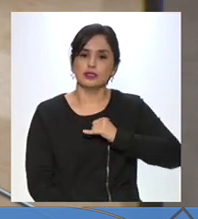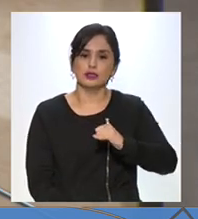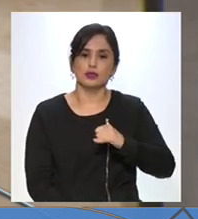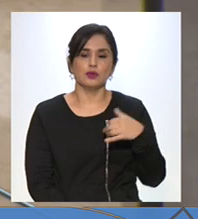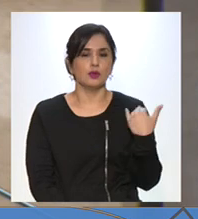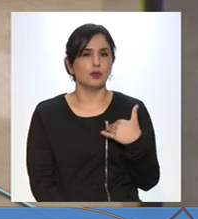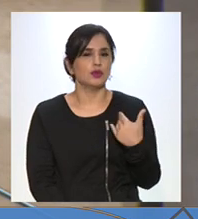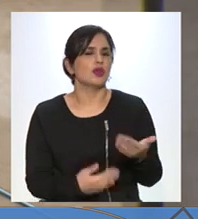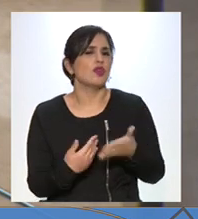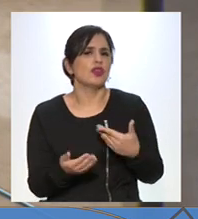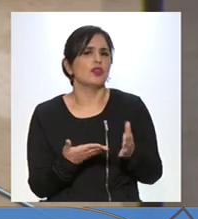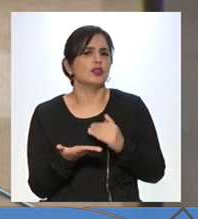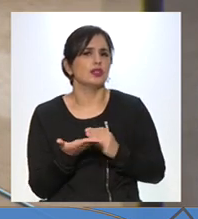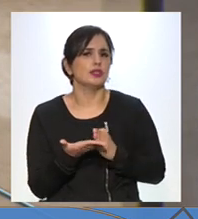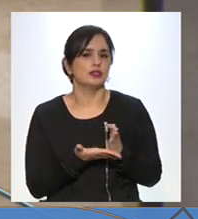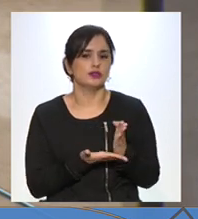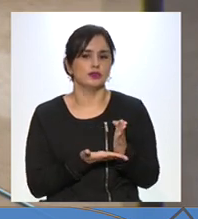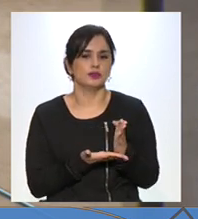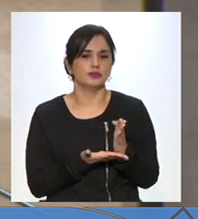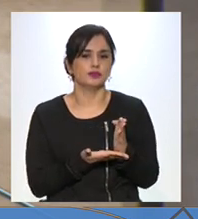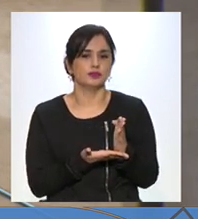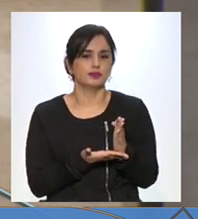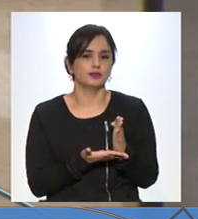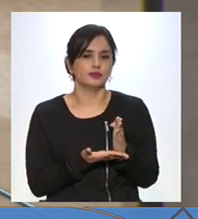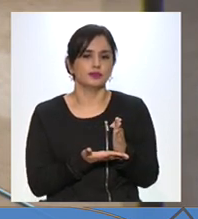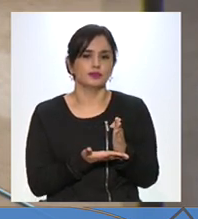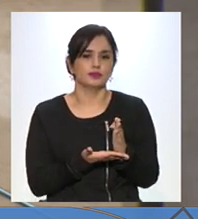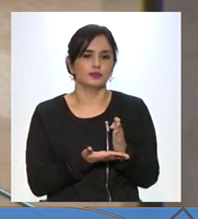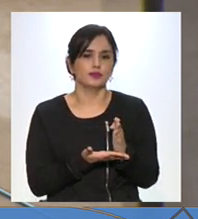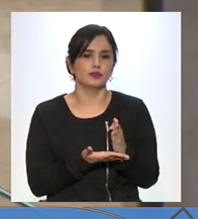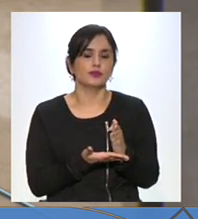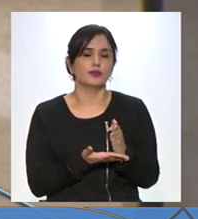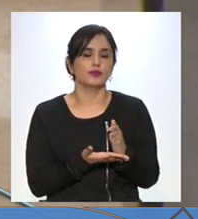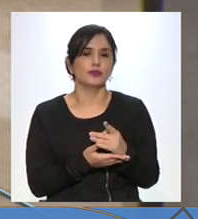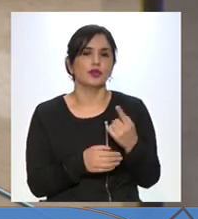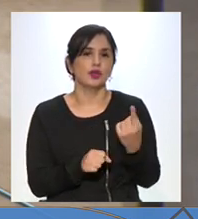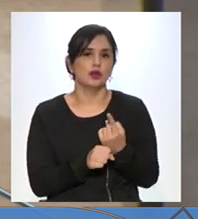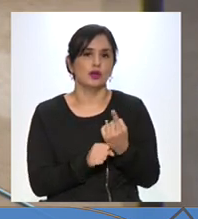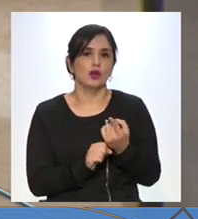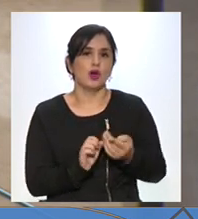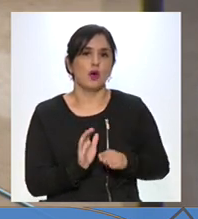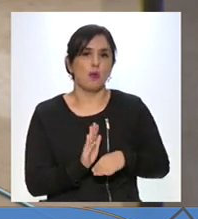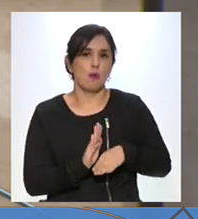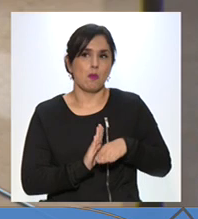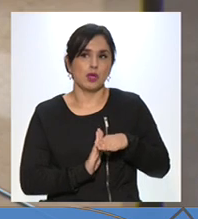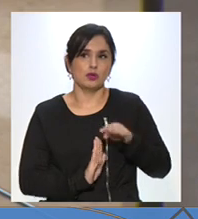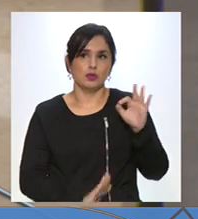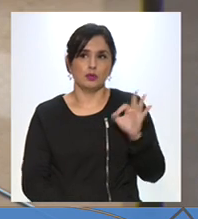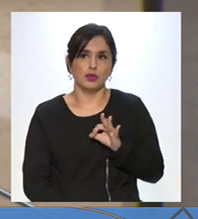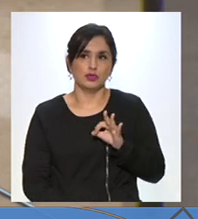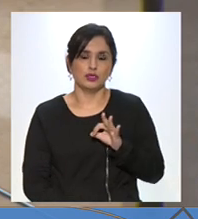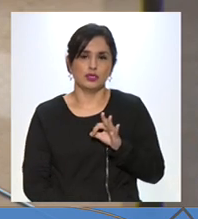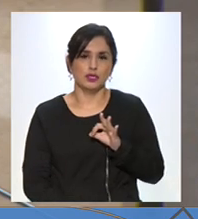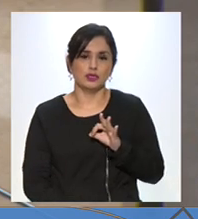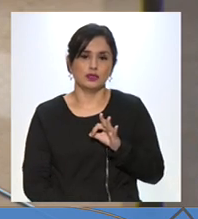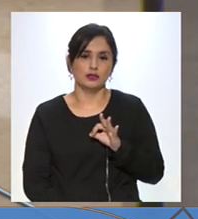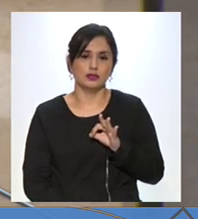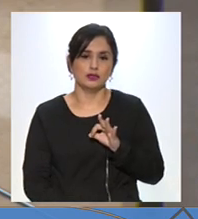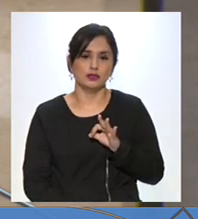claro de dónde estamos partiendo. O sea, estamos hablando de un aumento de tasas que está partiendo